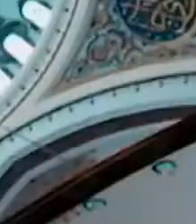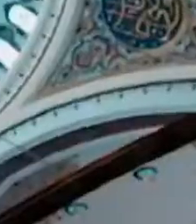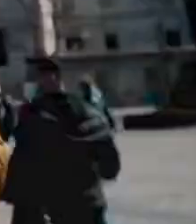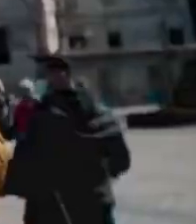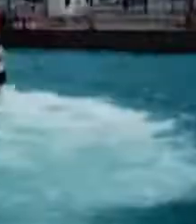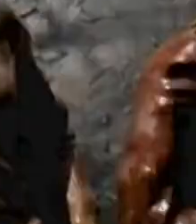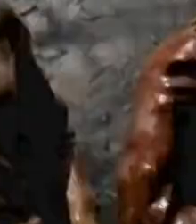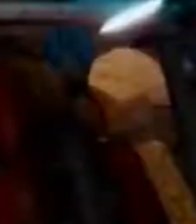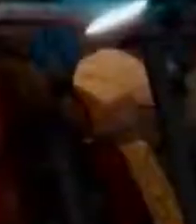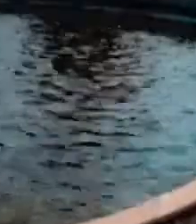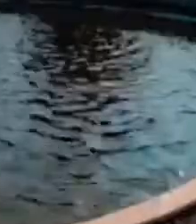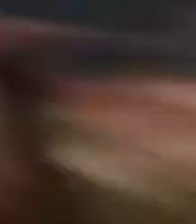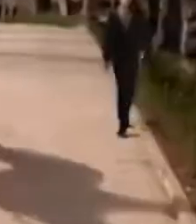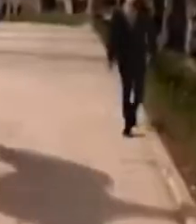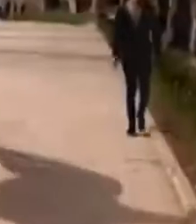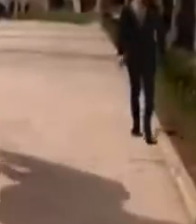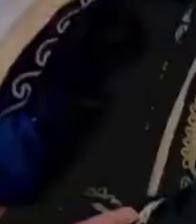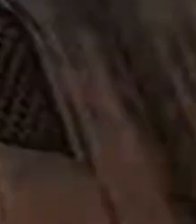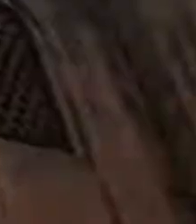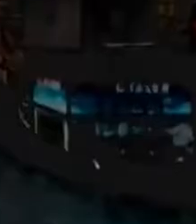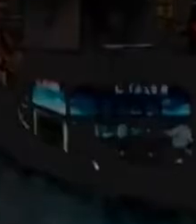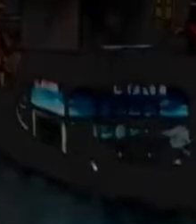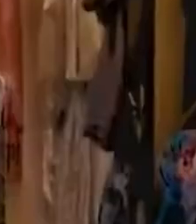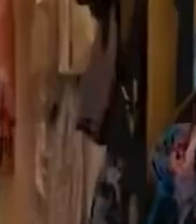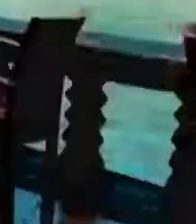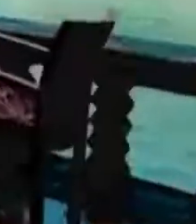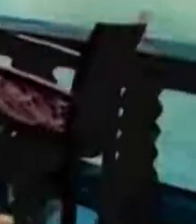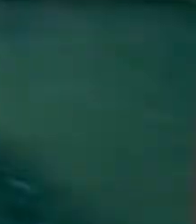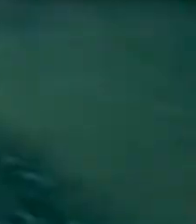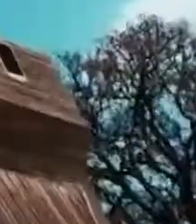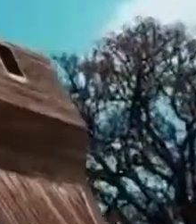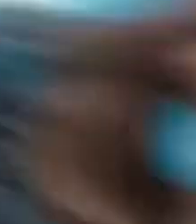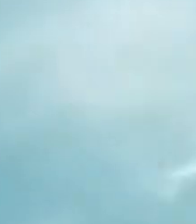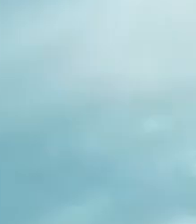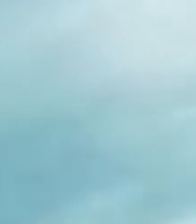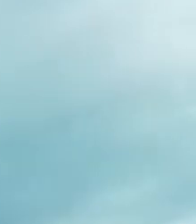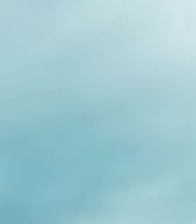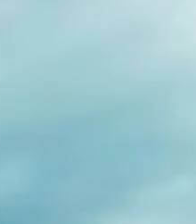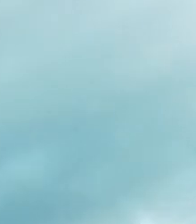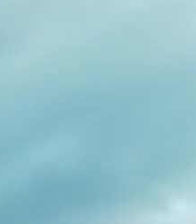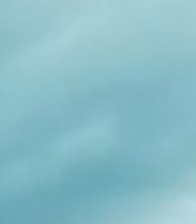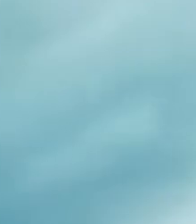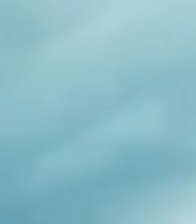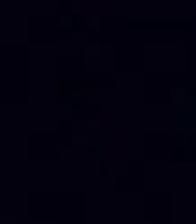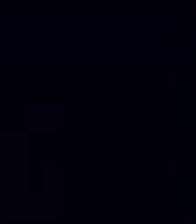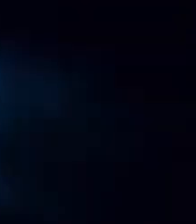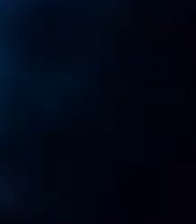las 12 mediodía, aquí en 13, Costa Rica Televisión.